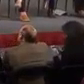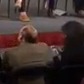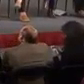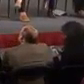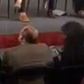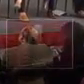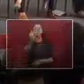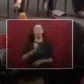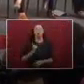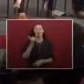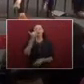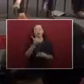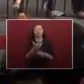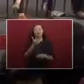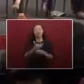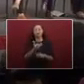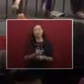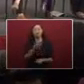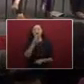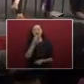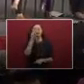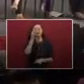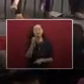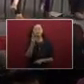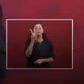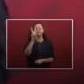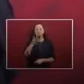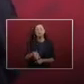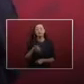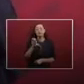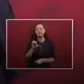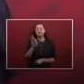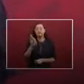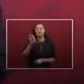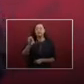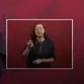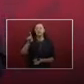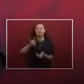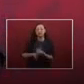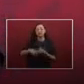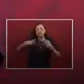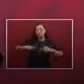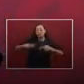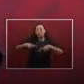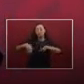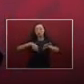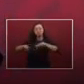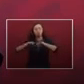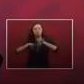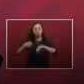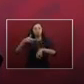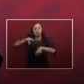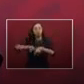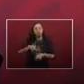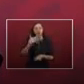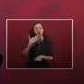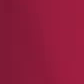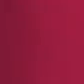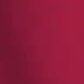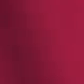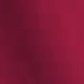muy buenos los trabajadores electricistas, como son muy buenos los